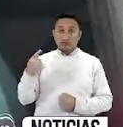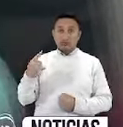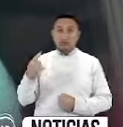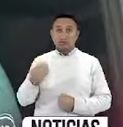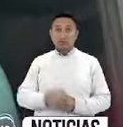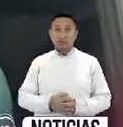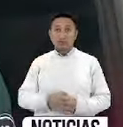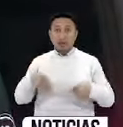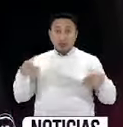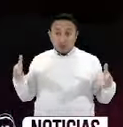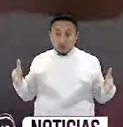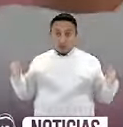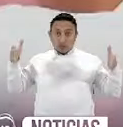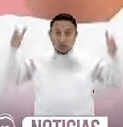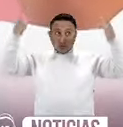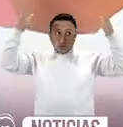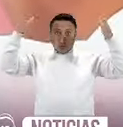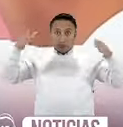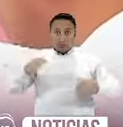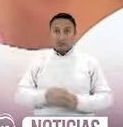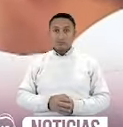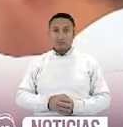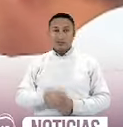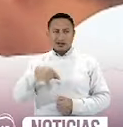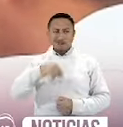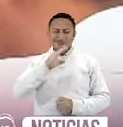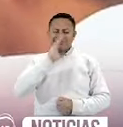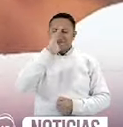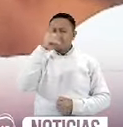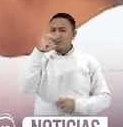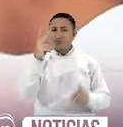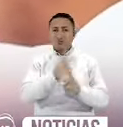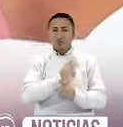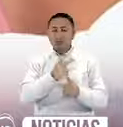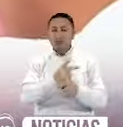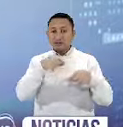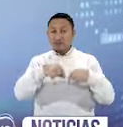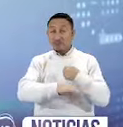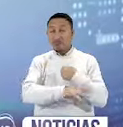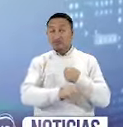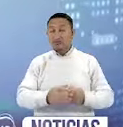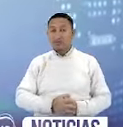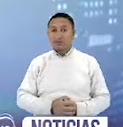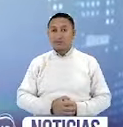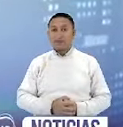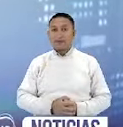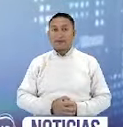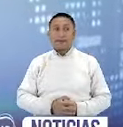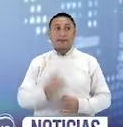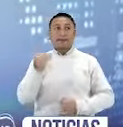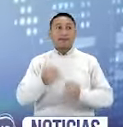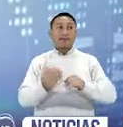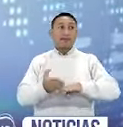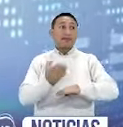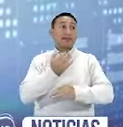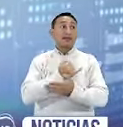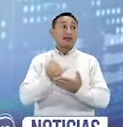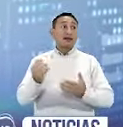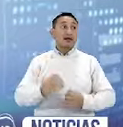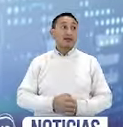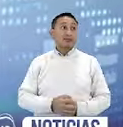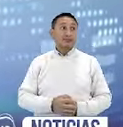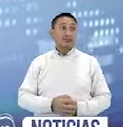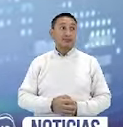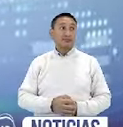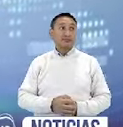aquí? Con los virus subidos, nada más. Todo siempre ha sido aquí, esto es un pan de nunca acabar. El último fin de semana,